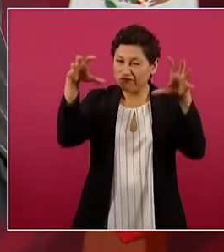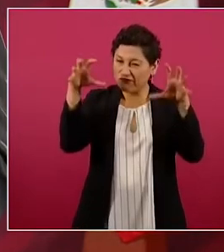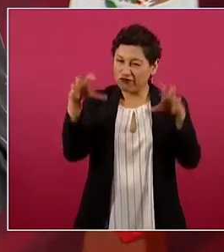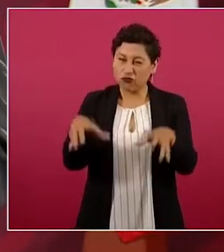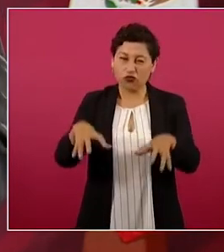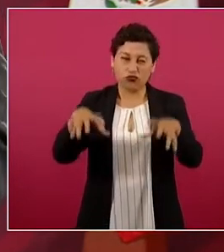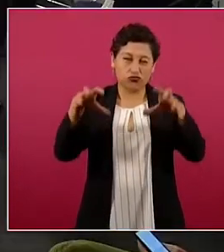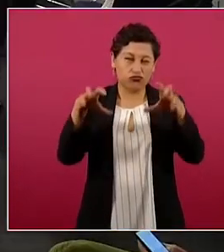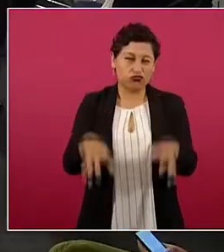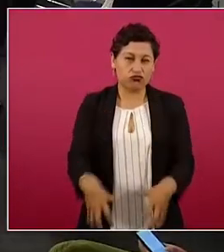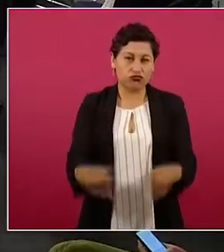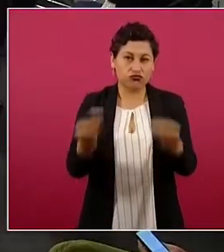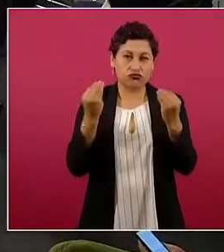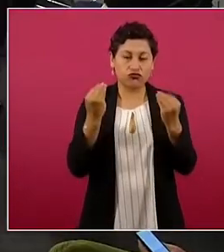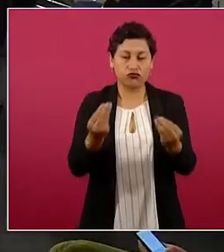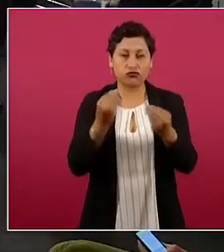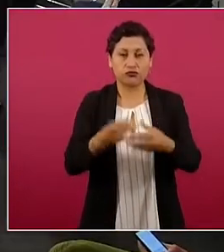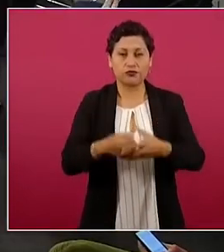y